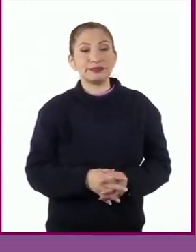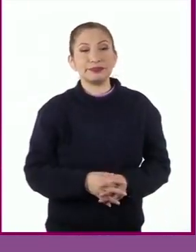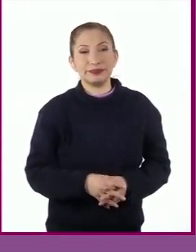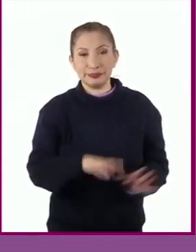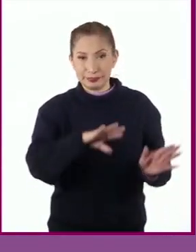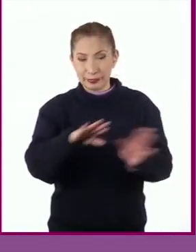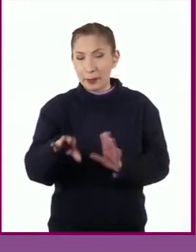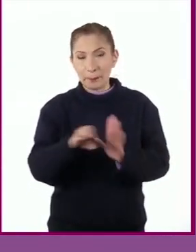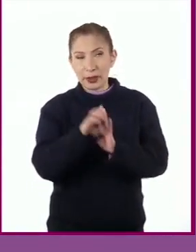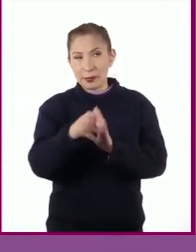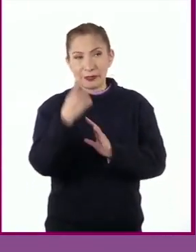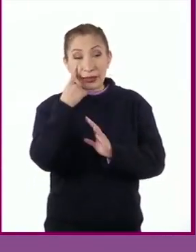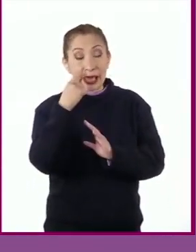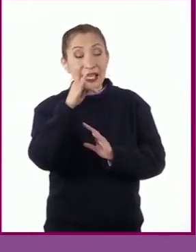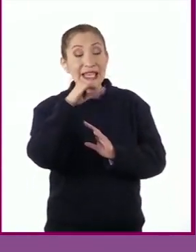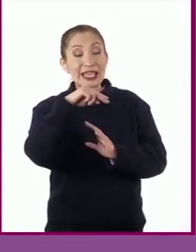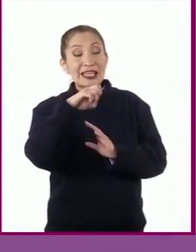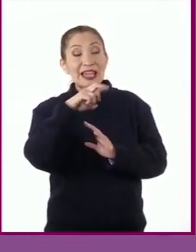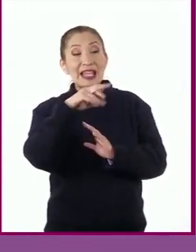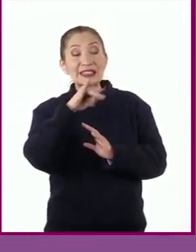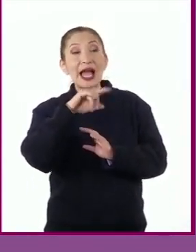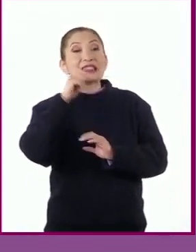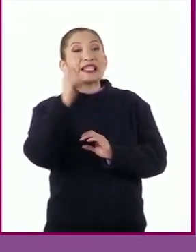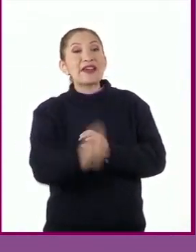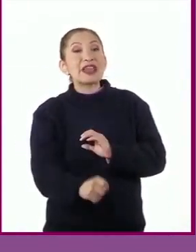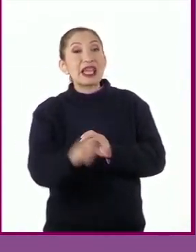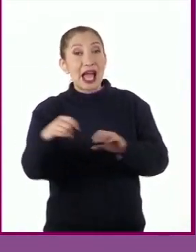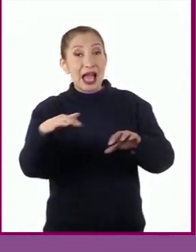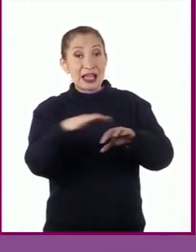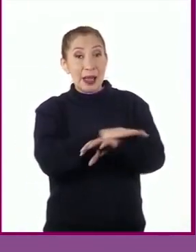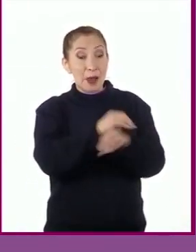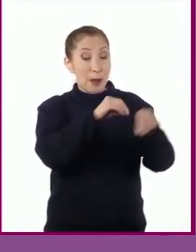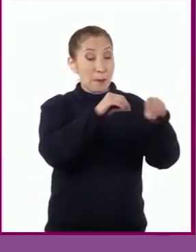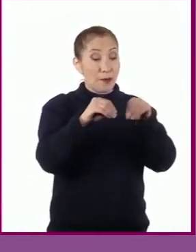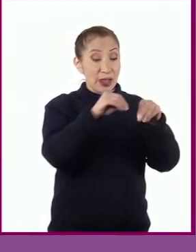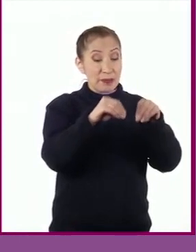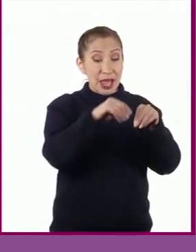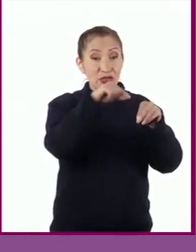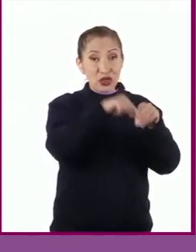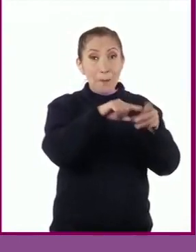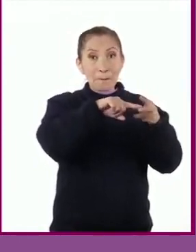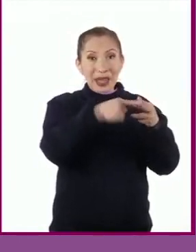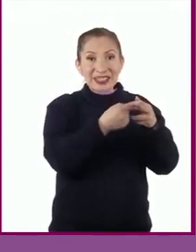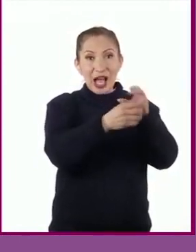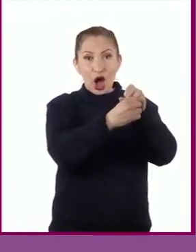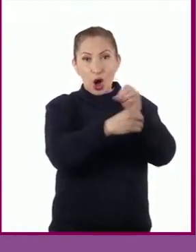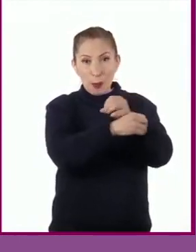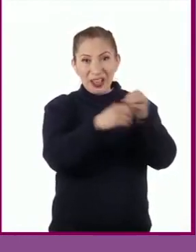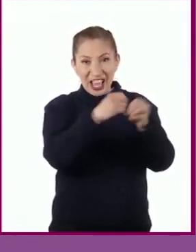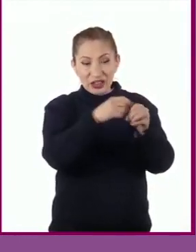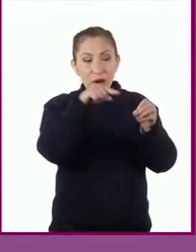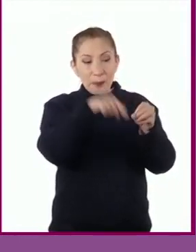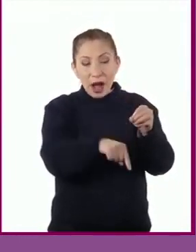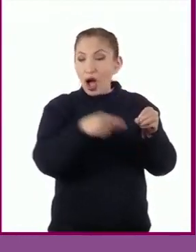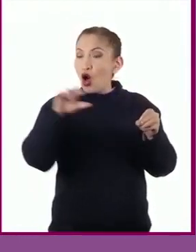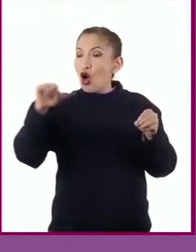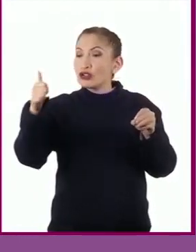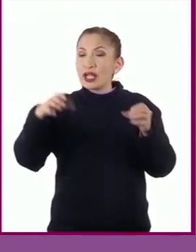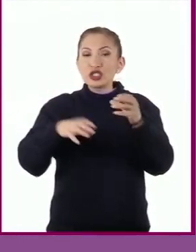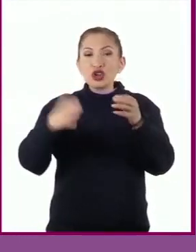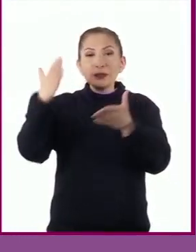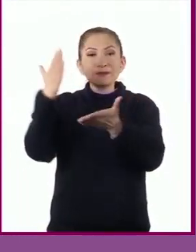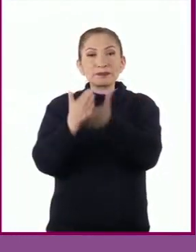En otras palabras, la inercia es la resistencia al cambio de estado de movimiento que presentan los cuerpos a dichos agentes